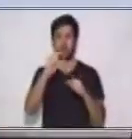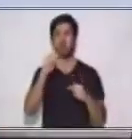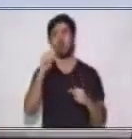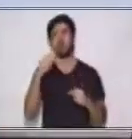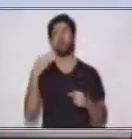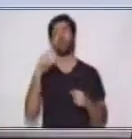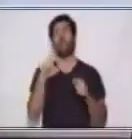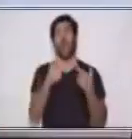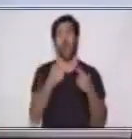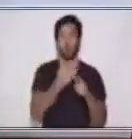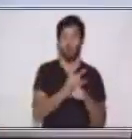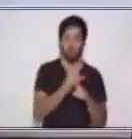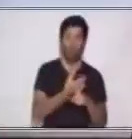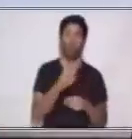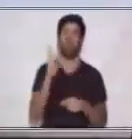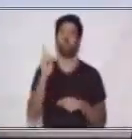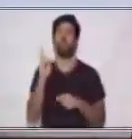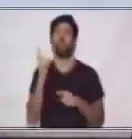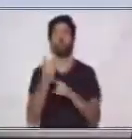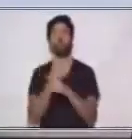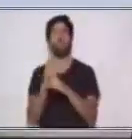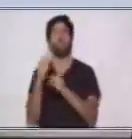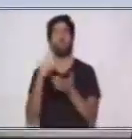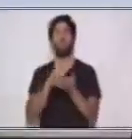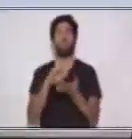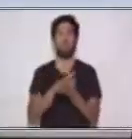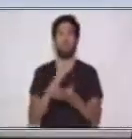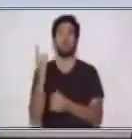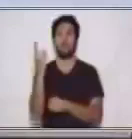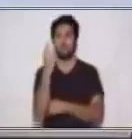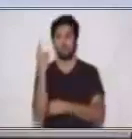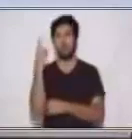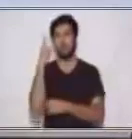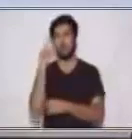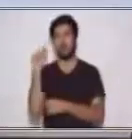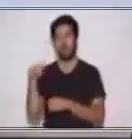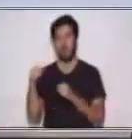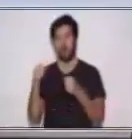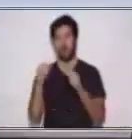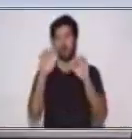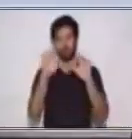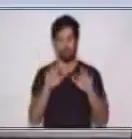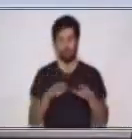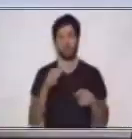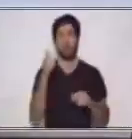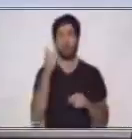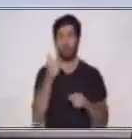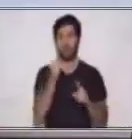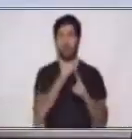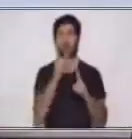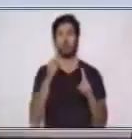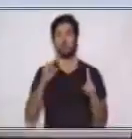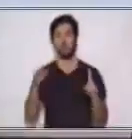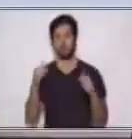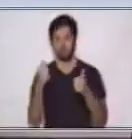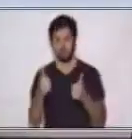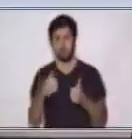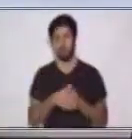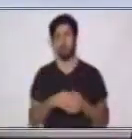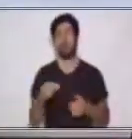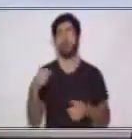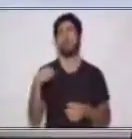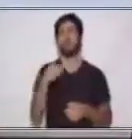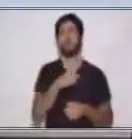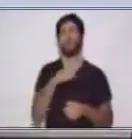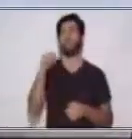parte importante de la redacción de textos y el tener una buena ortografía. Vamos a ir